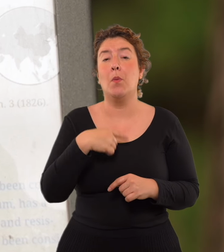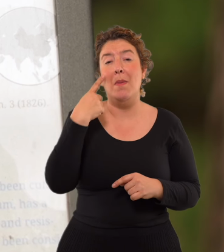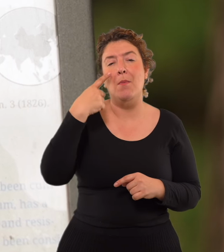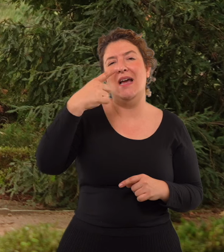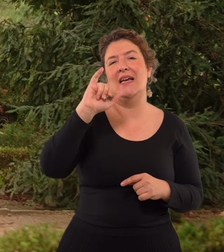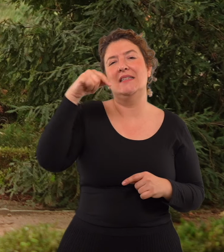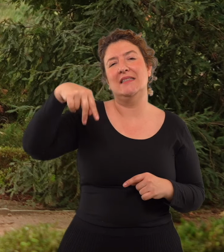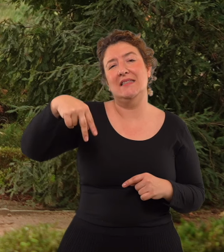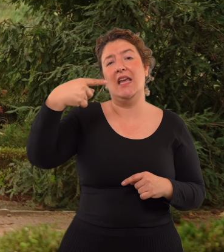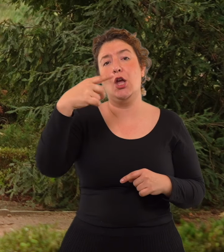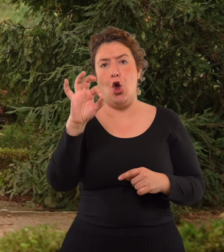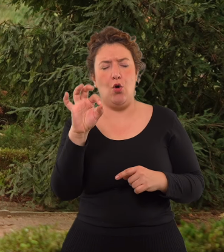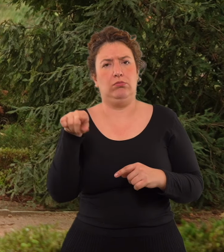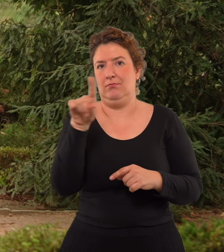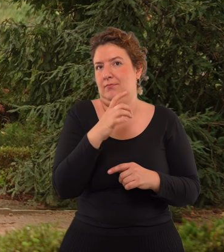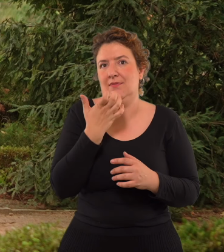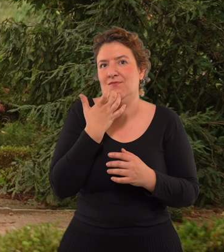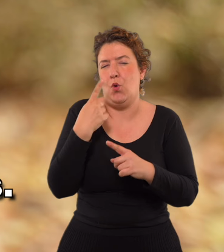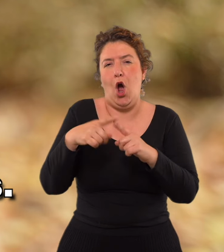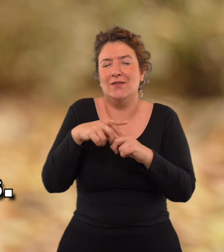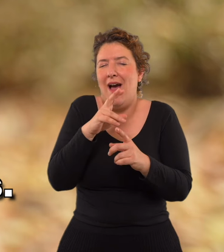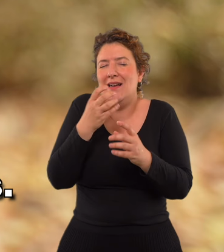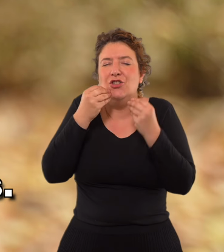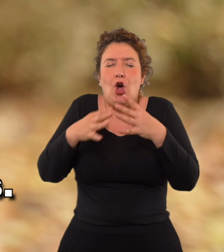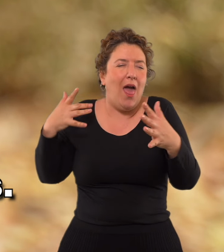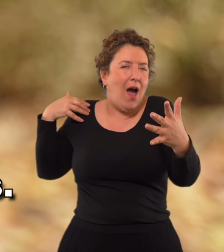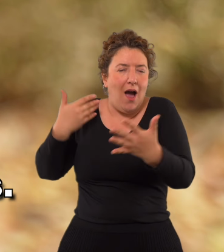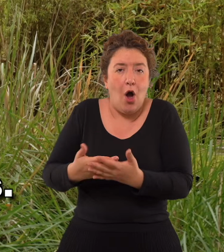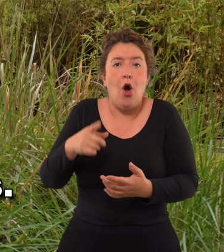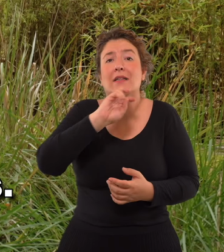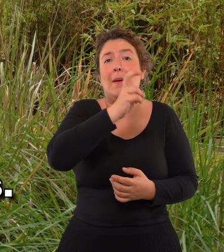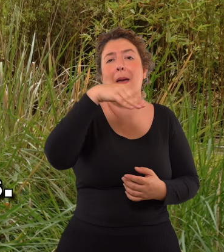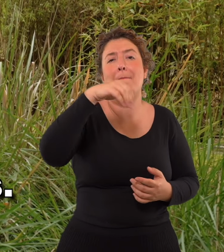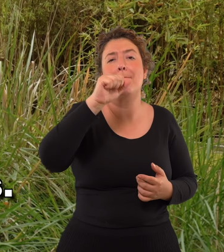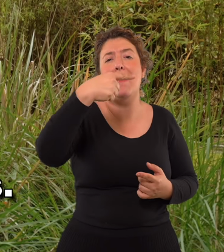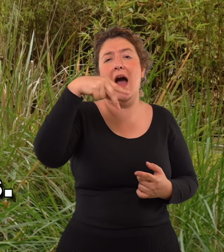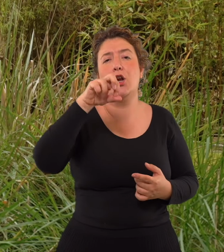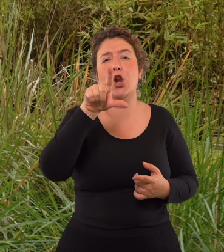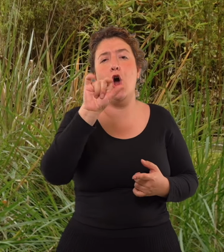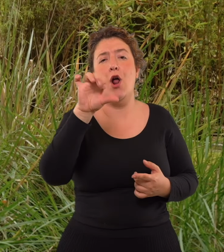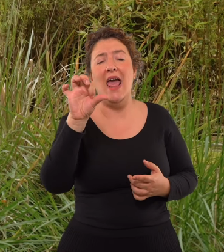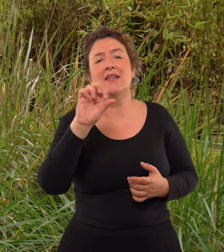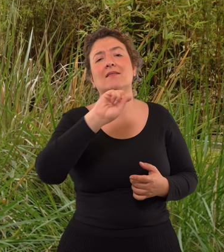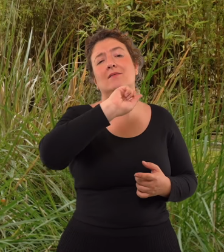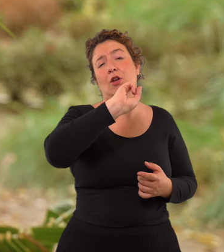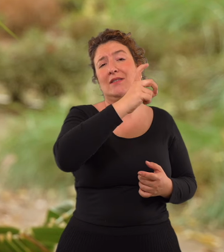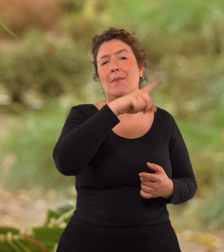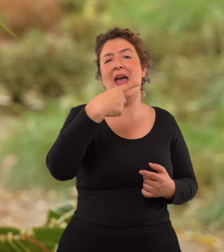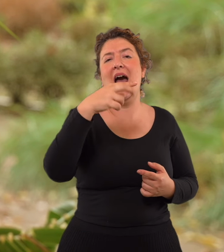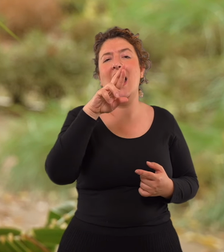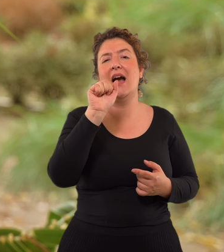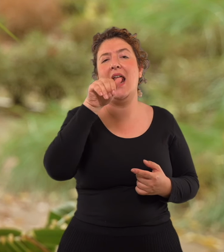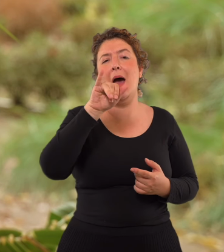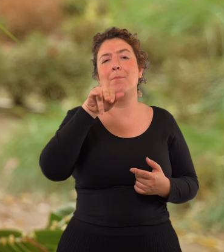el jingo, un auténtico fósil viviente, las magnolias o la colección de gramíneas.